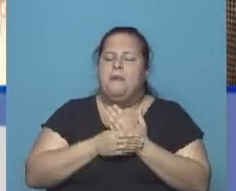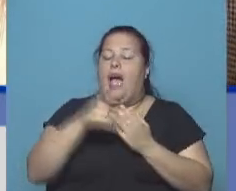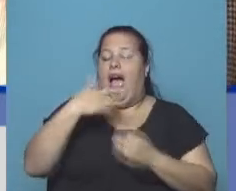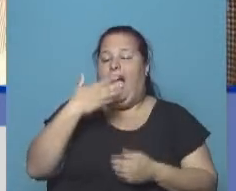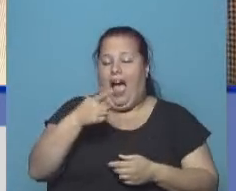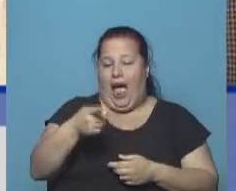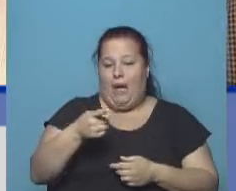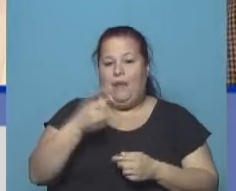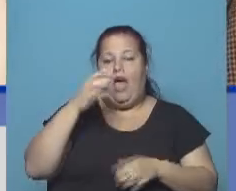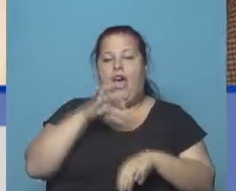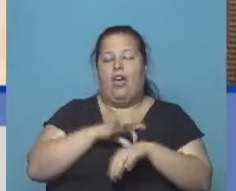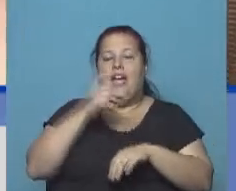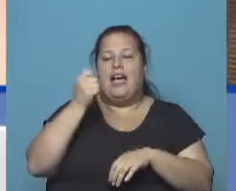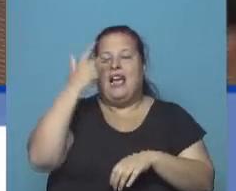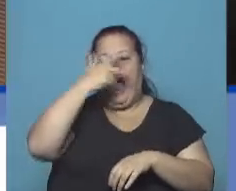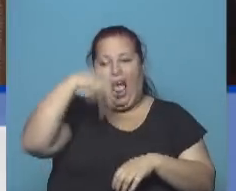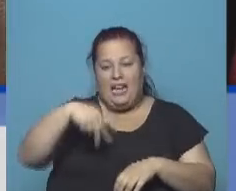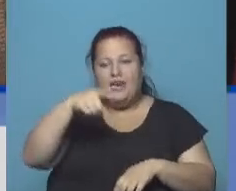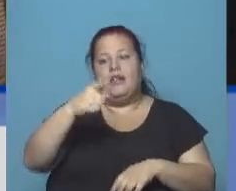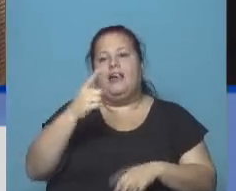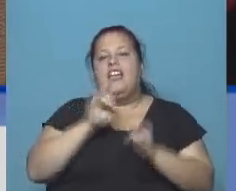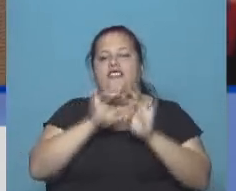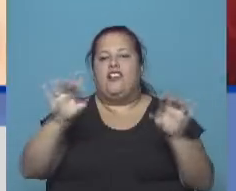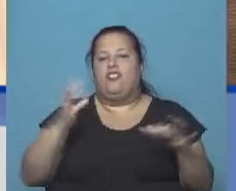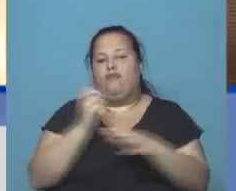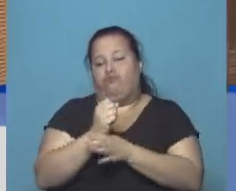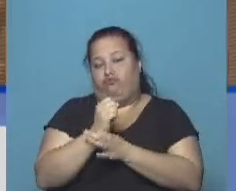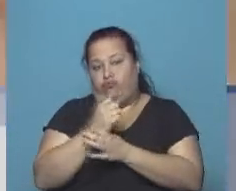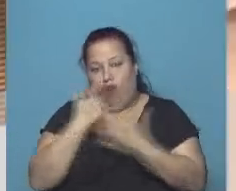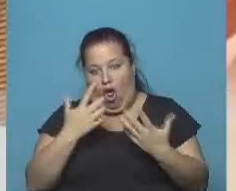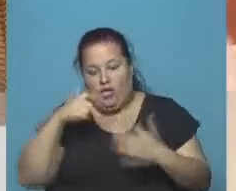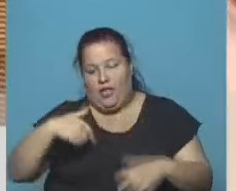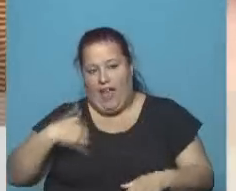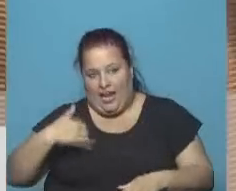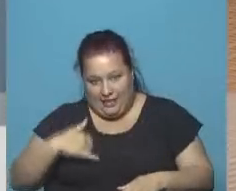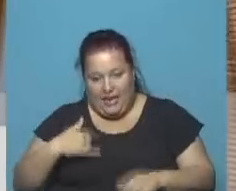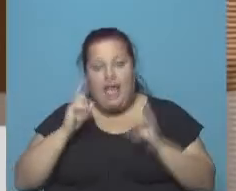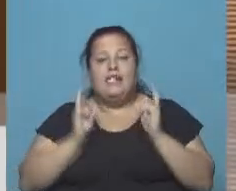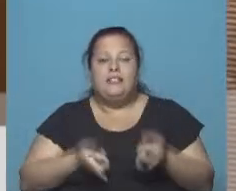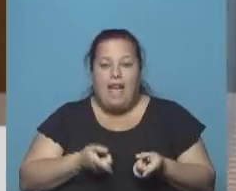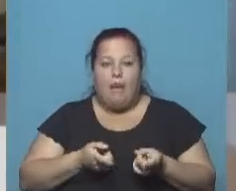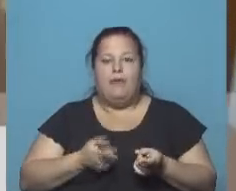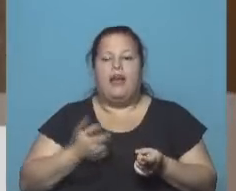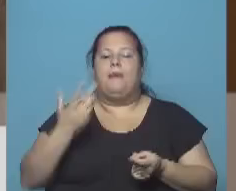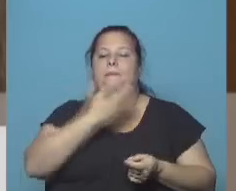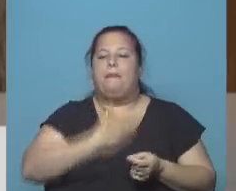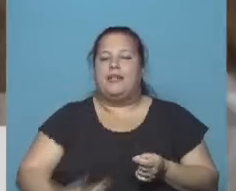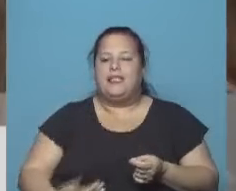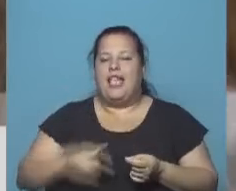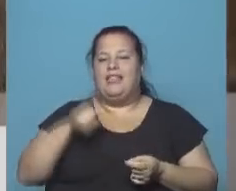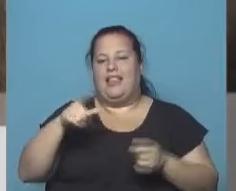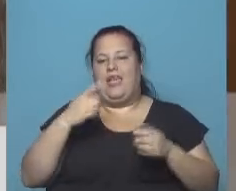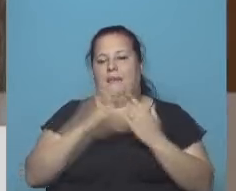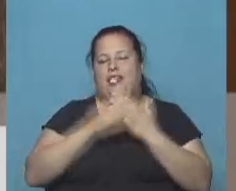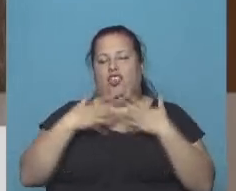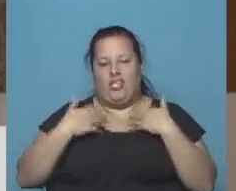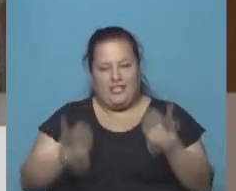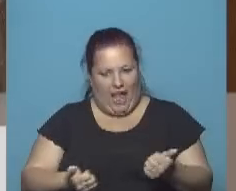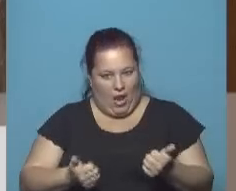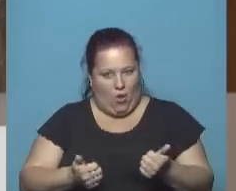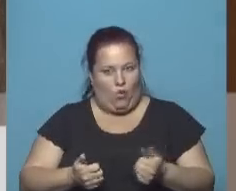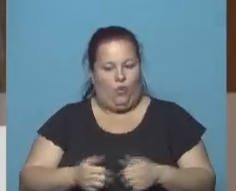es más seguro para la gente donar sangre. Y además estamos ejercitando los derechos que corresponden en un país que ya se ha caracterizado por